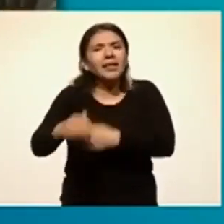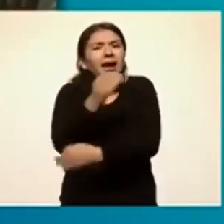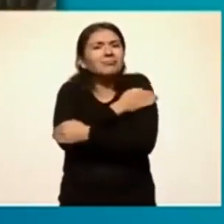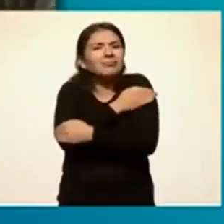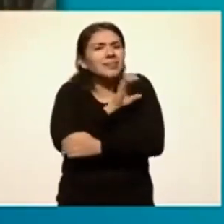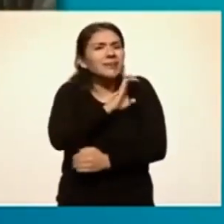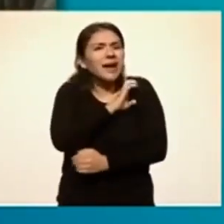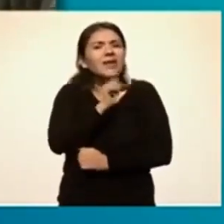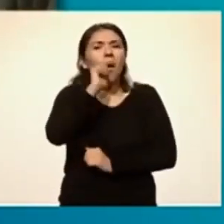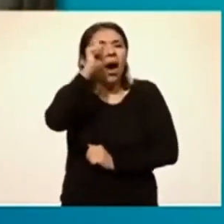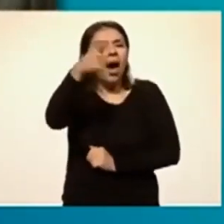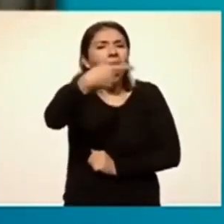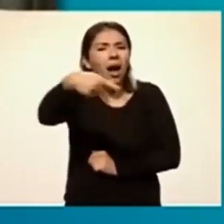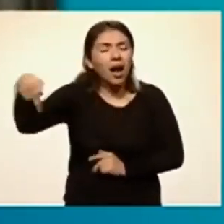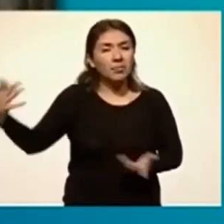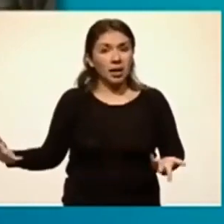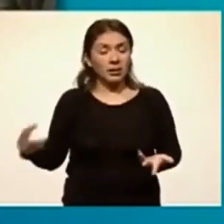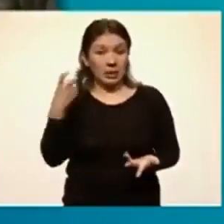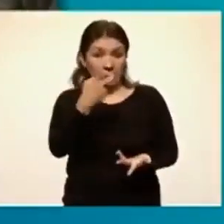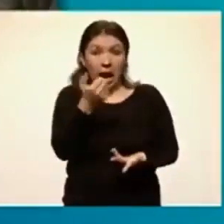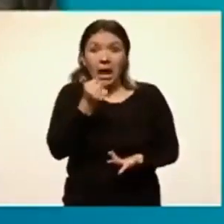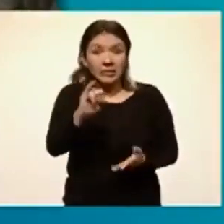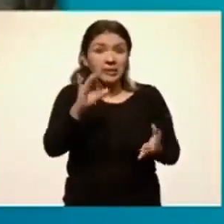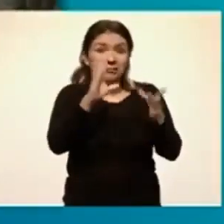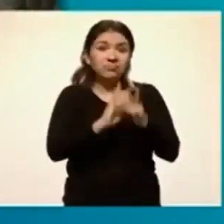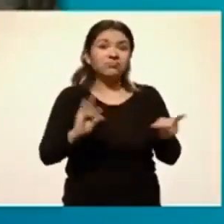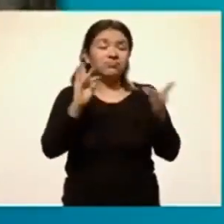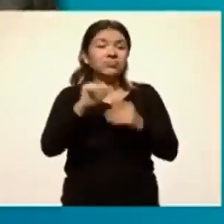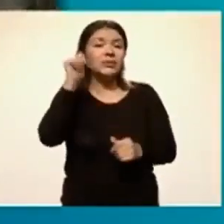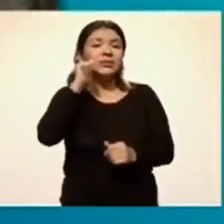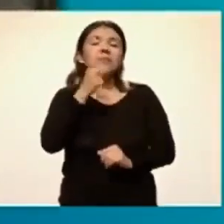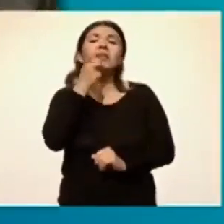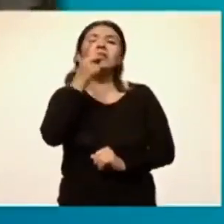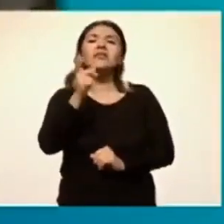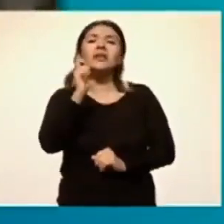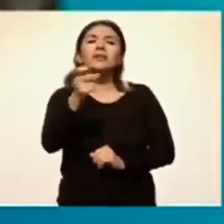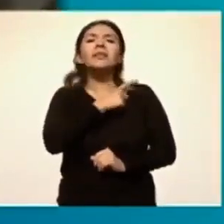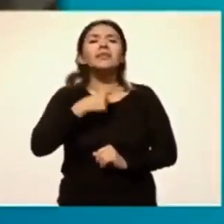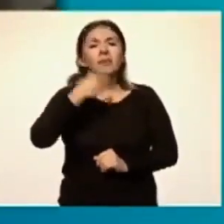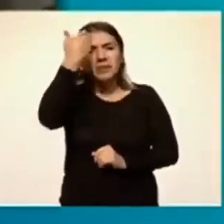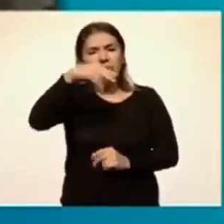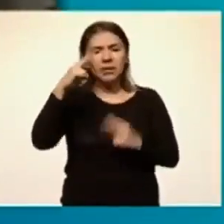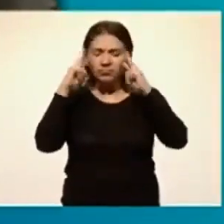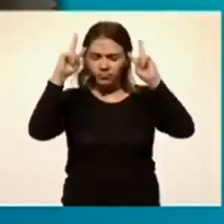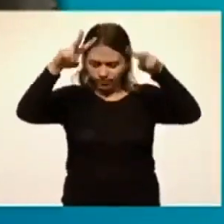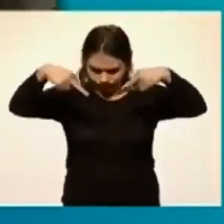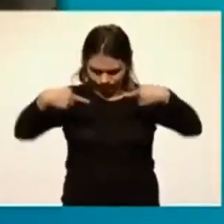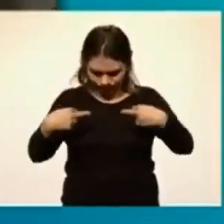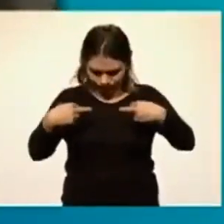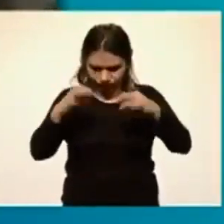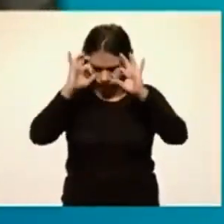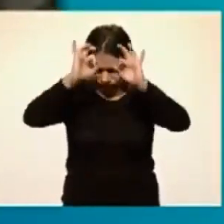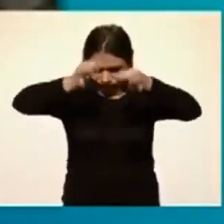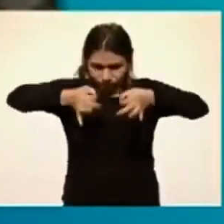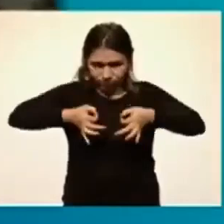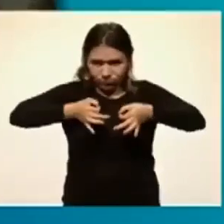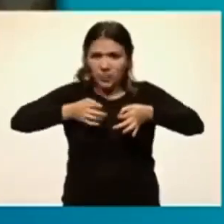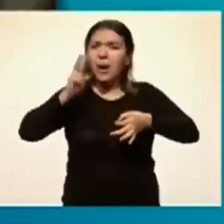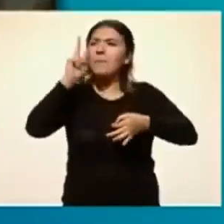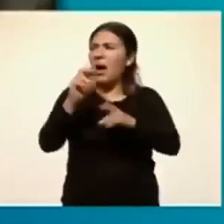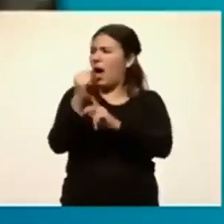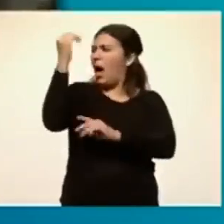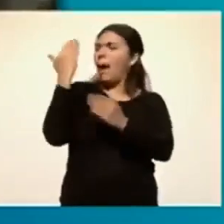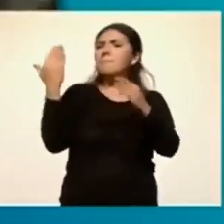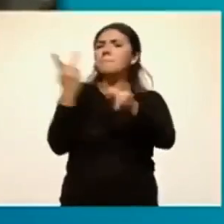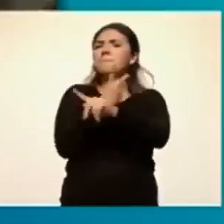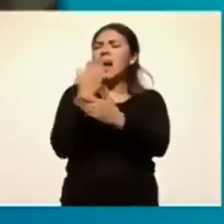¿no? Él básicamente lo que nos dice es que hay que saber vernos, hay que voltear la mirada atrás,